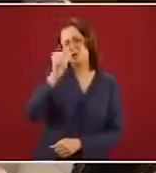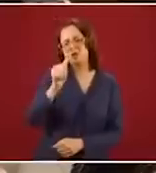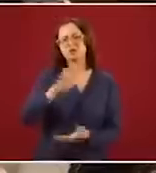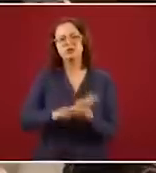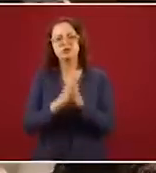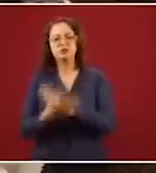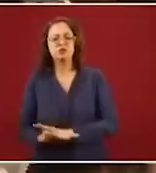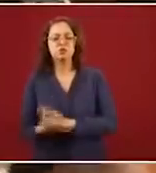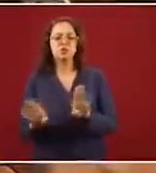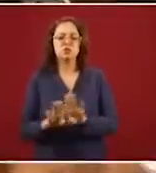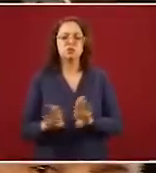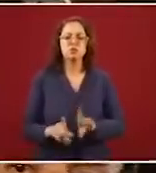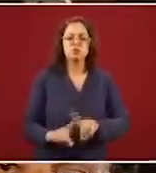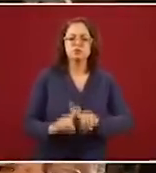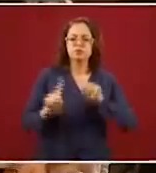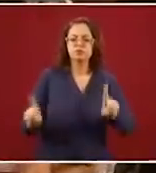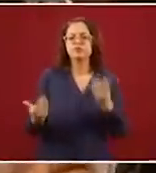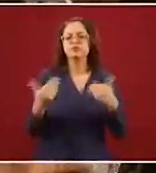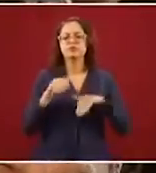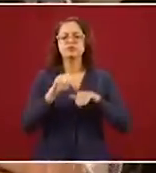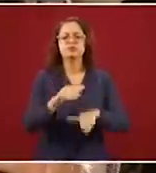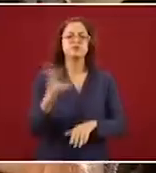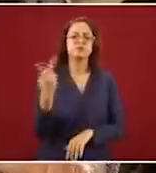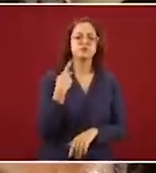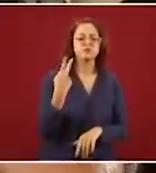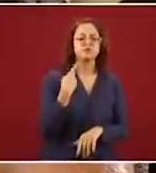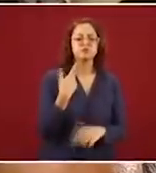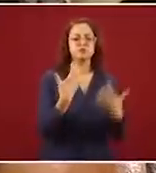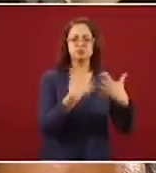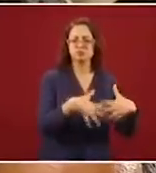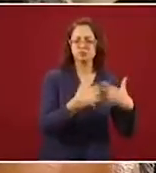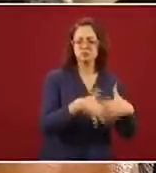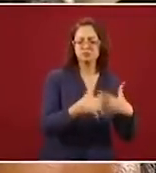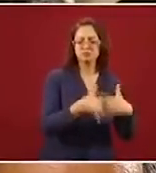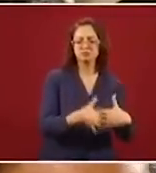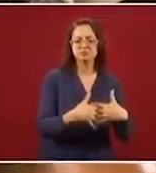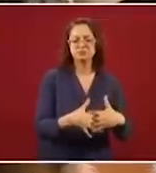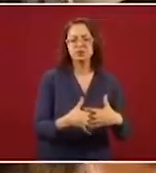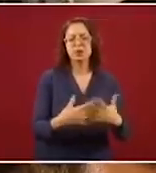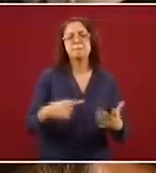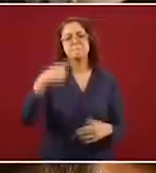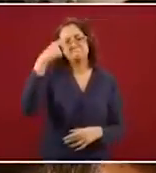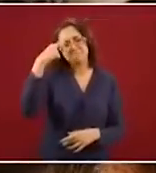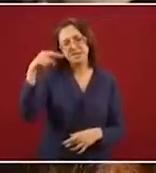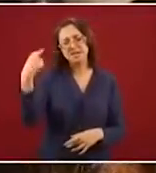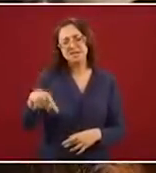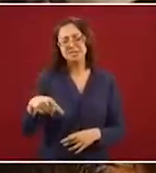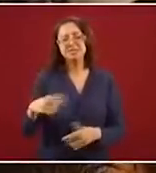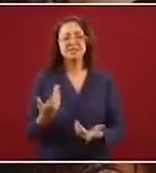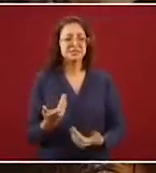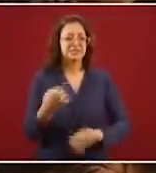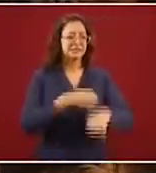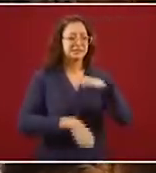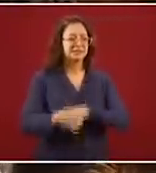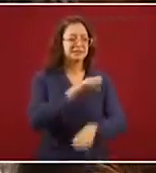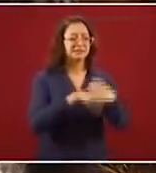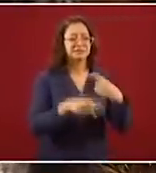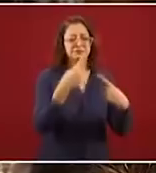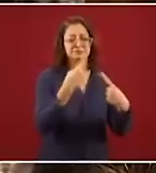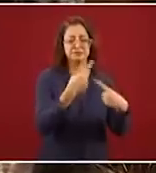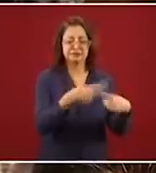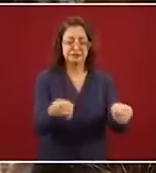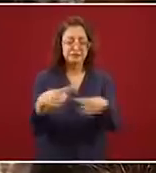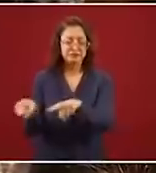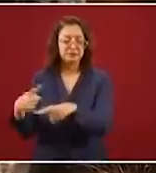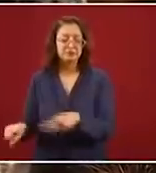¿En qué se diferencia en materia de política industrial para que sí las empresas, principalmente las pequeñas,